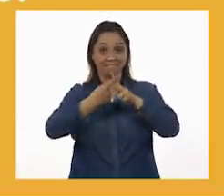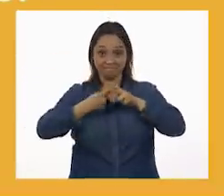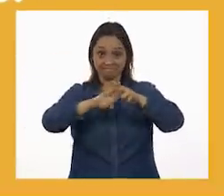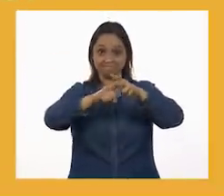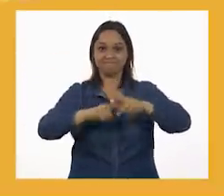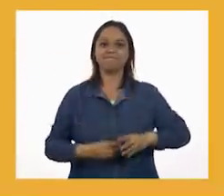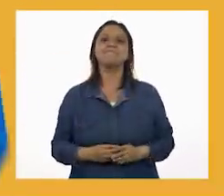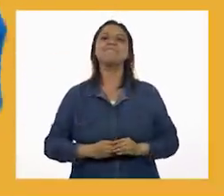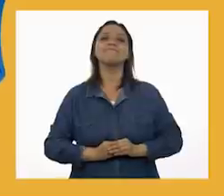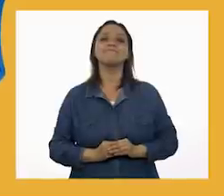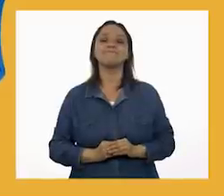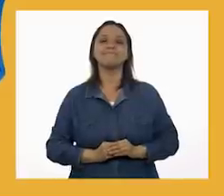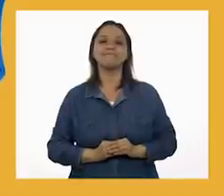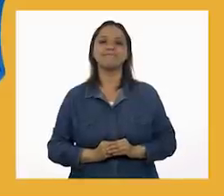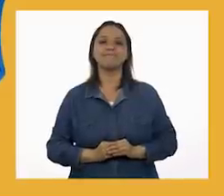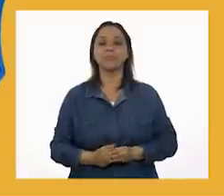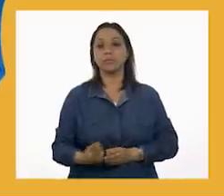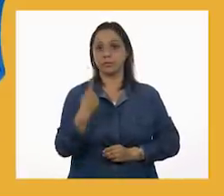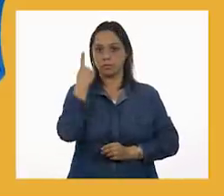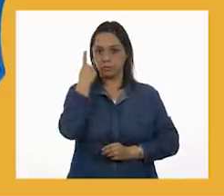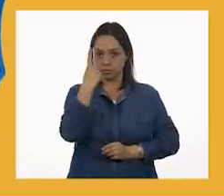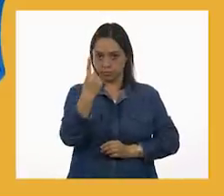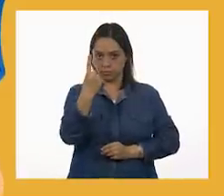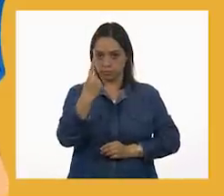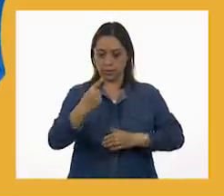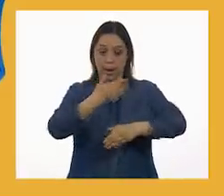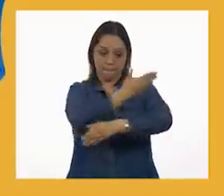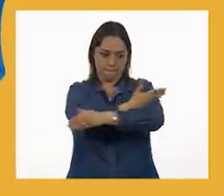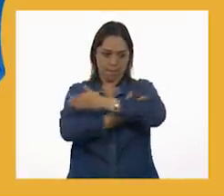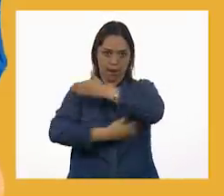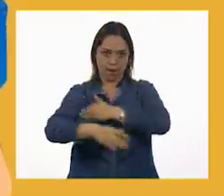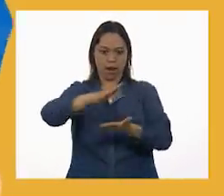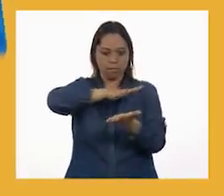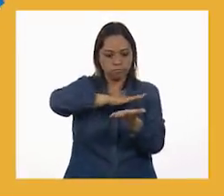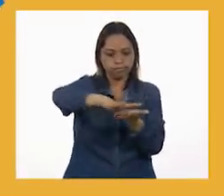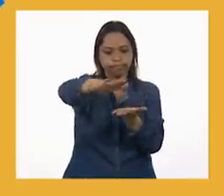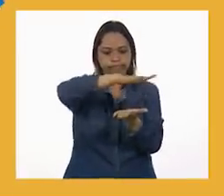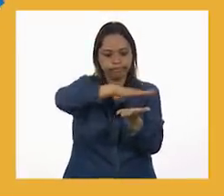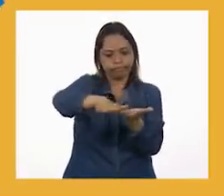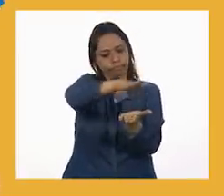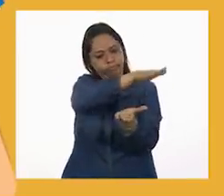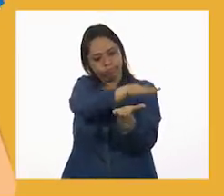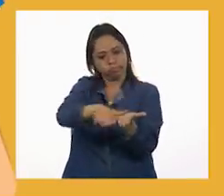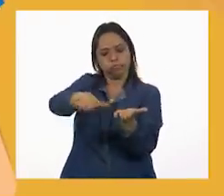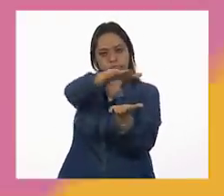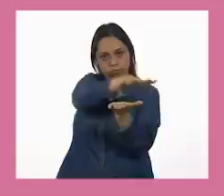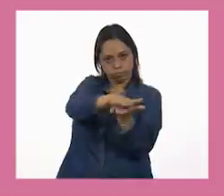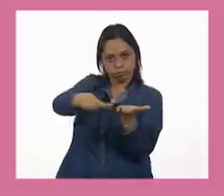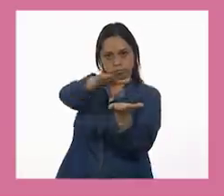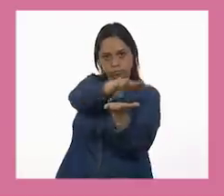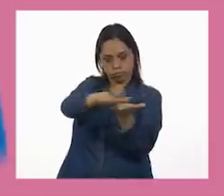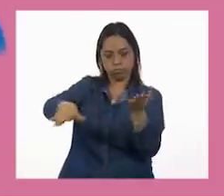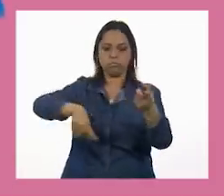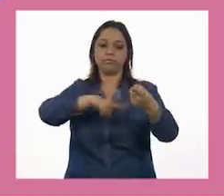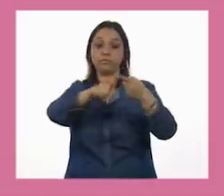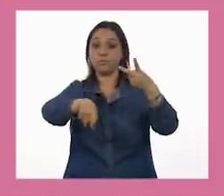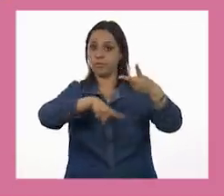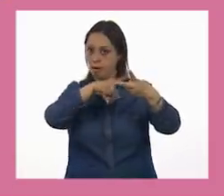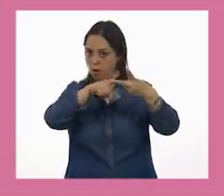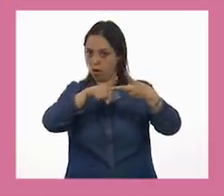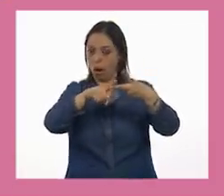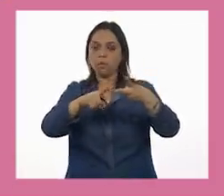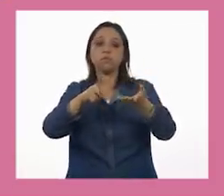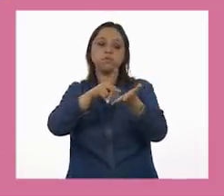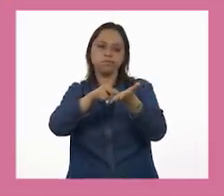¡Empecemos! 1. Estira la playera a lo largo y a lo ancho. 2. Marca con